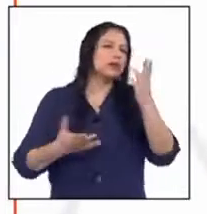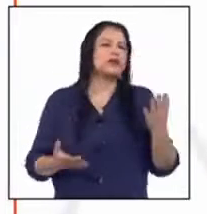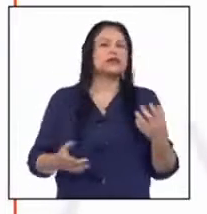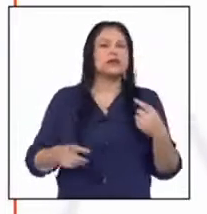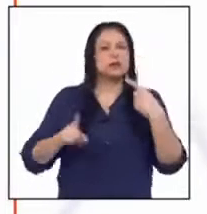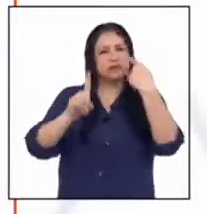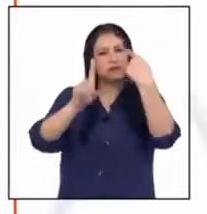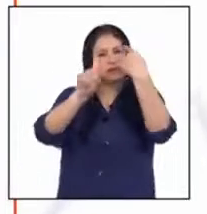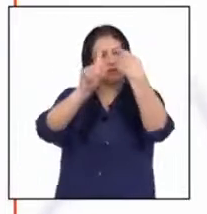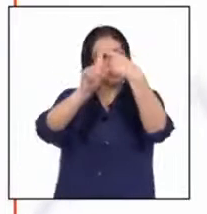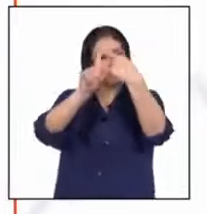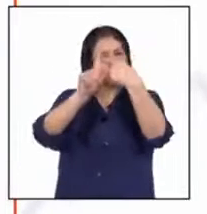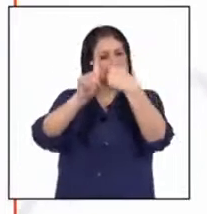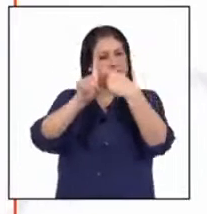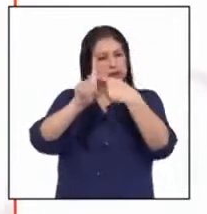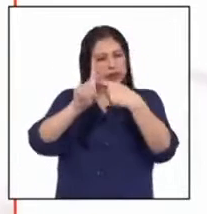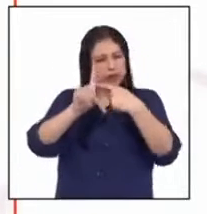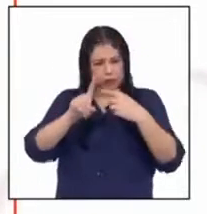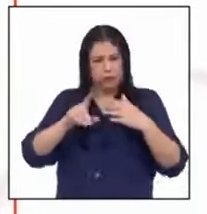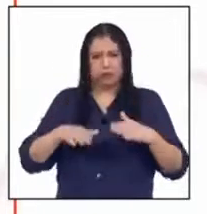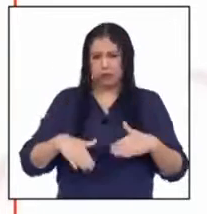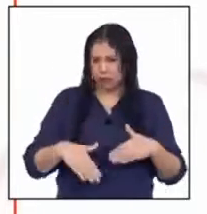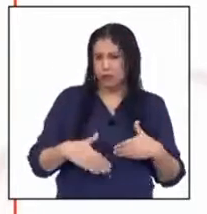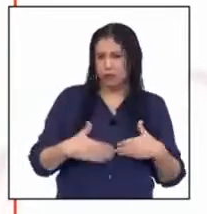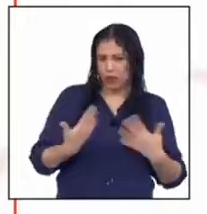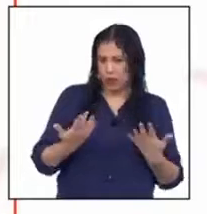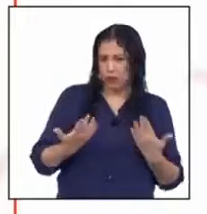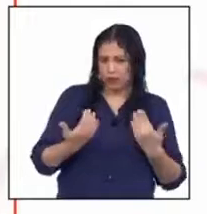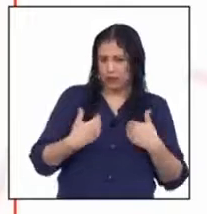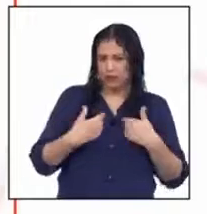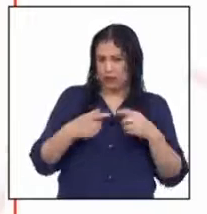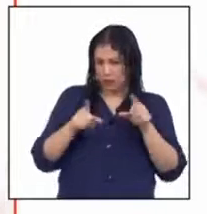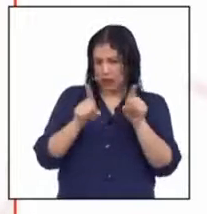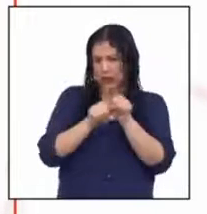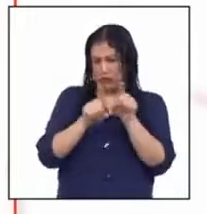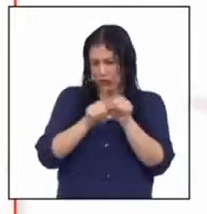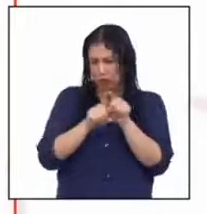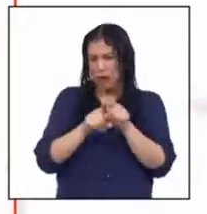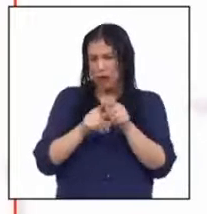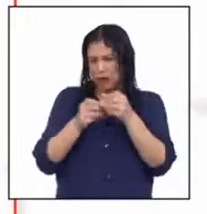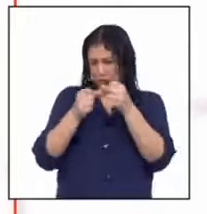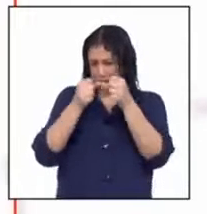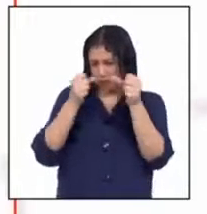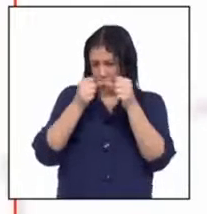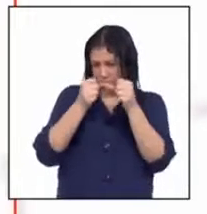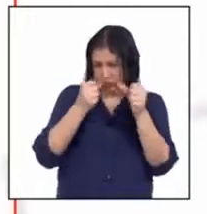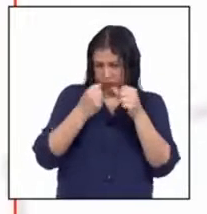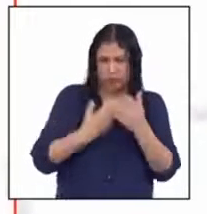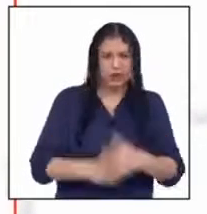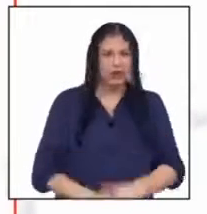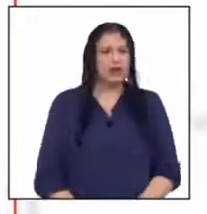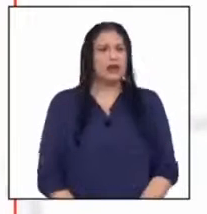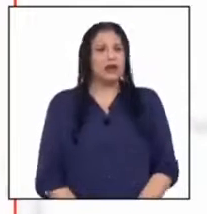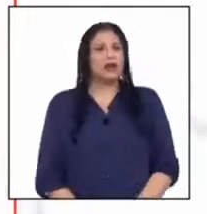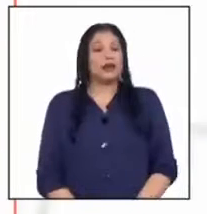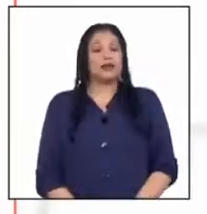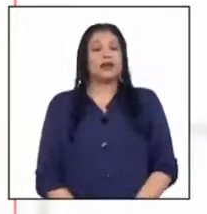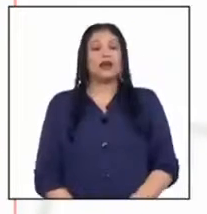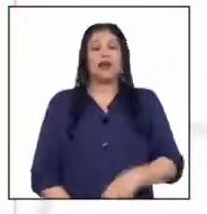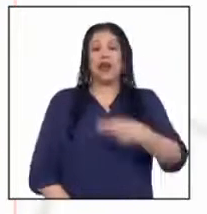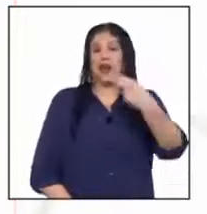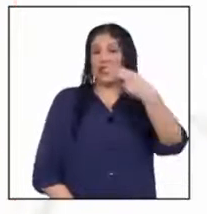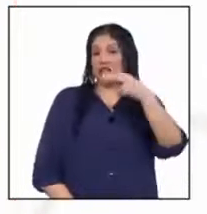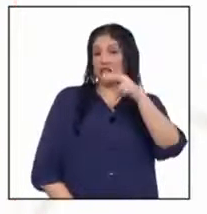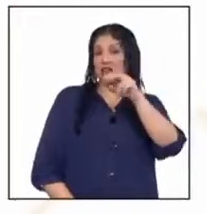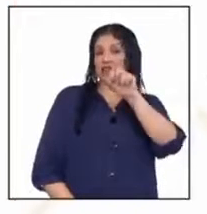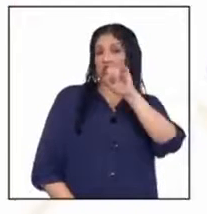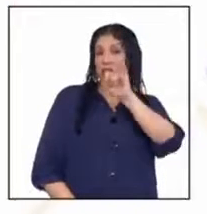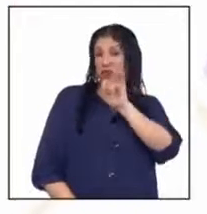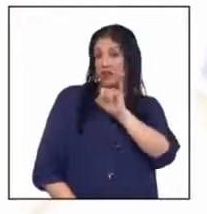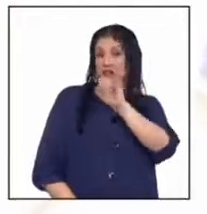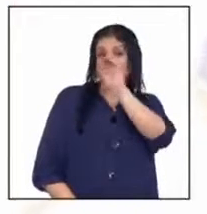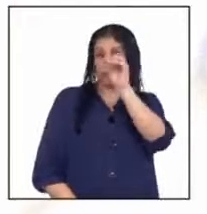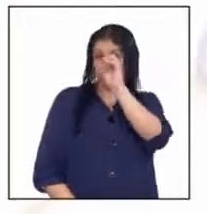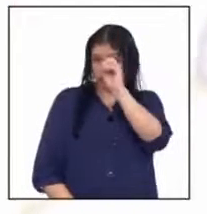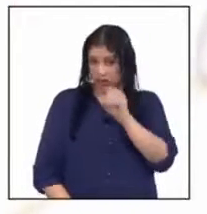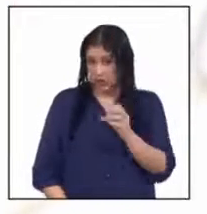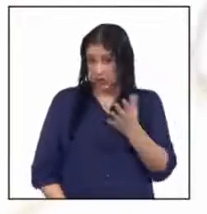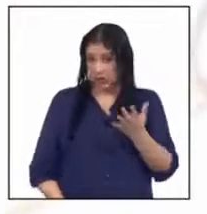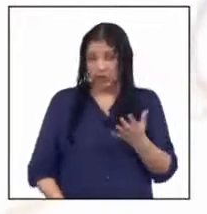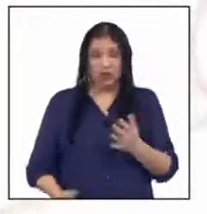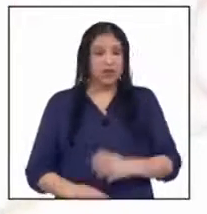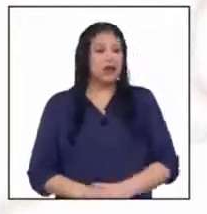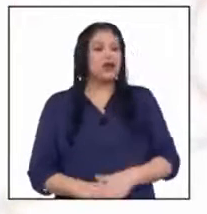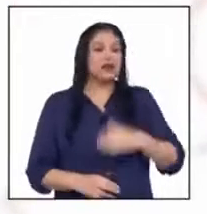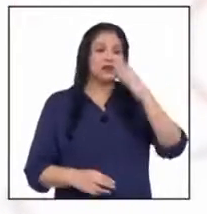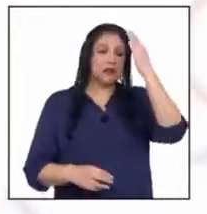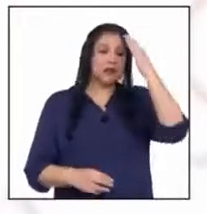de manera progresiva, también podemos obtener los valores de la frecuencia relativa porcentual acumulada, considerando que H